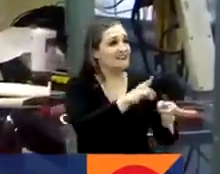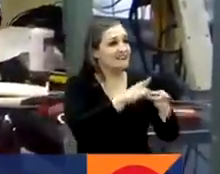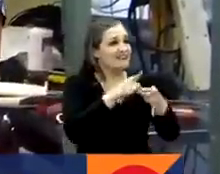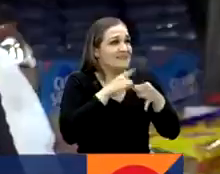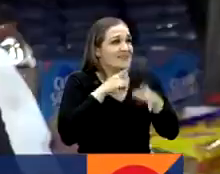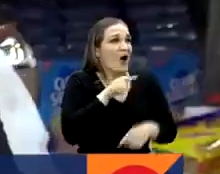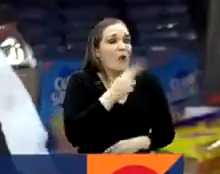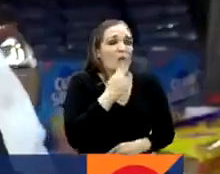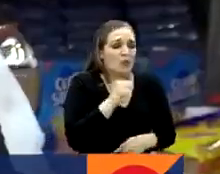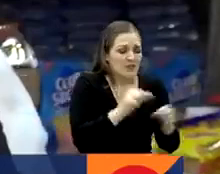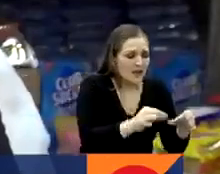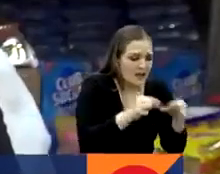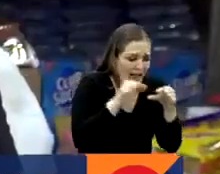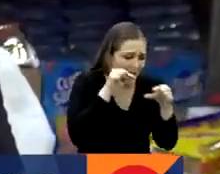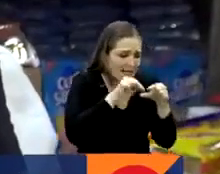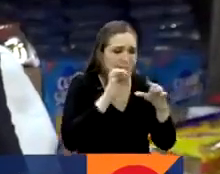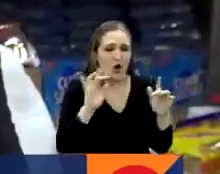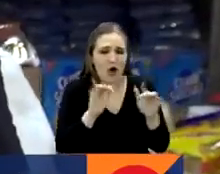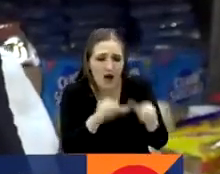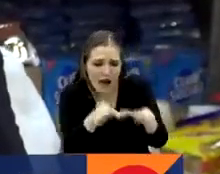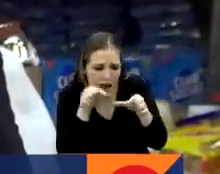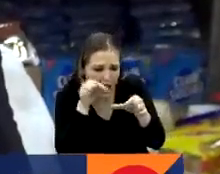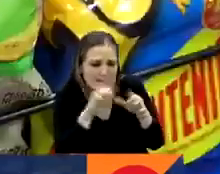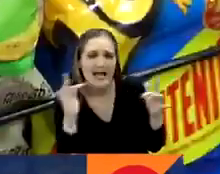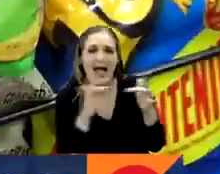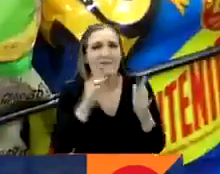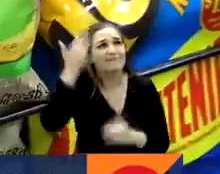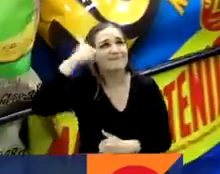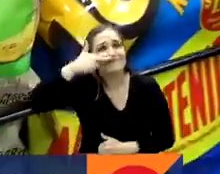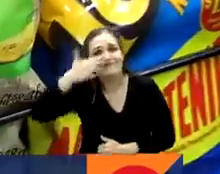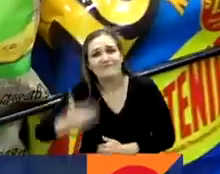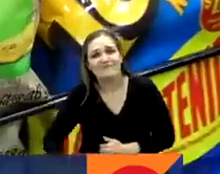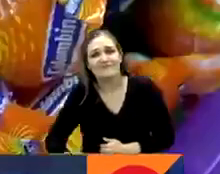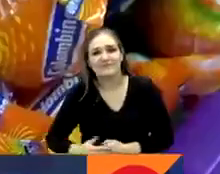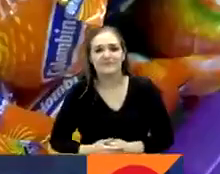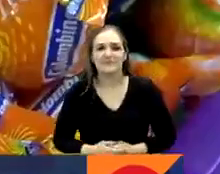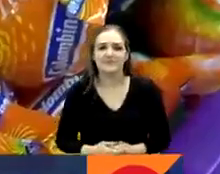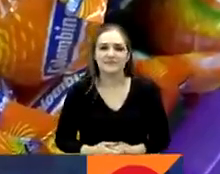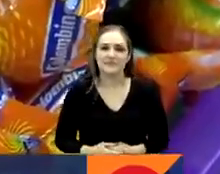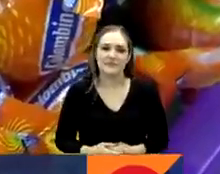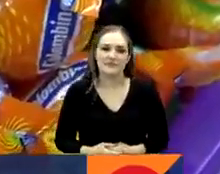dulce, algún producto le recuerda a la infancia.